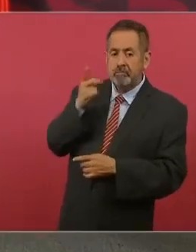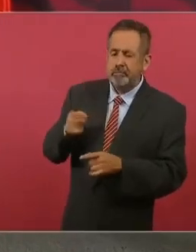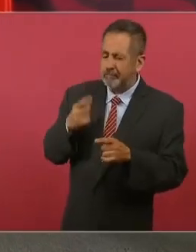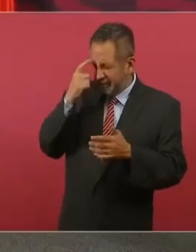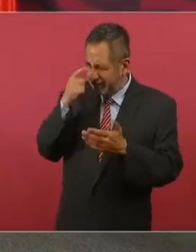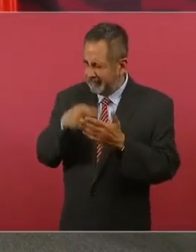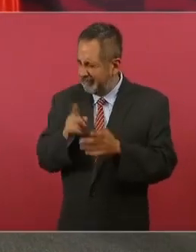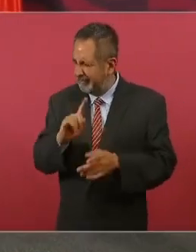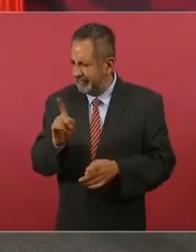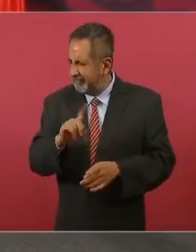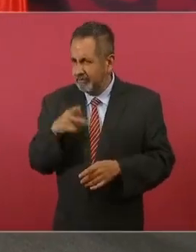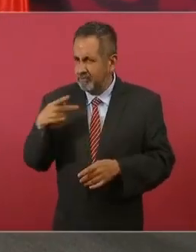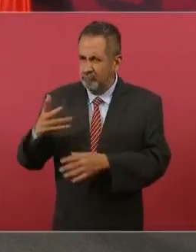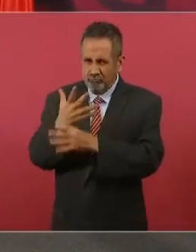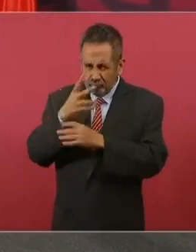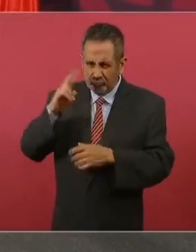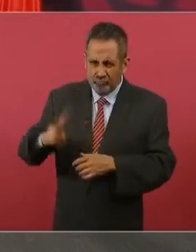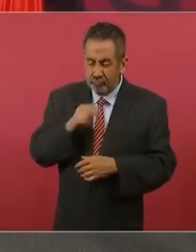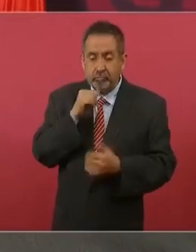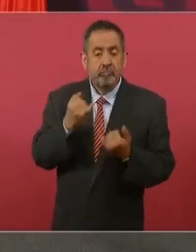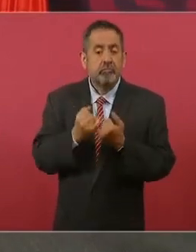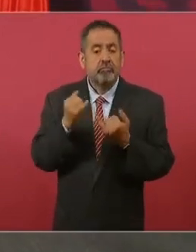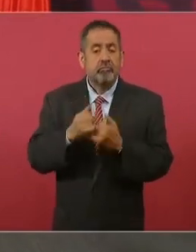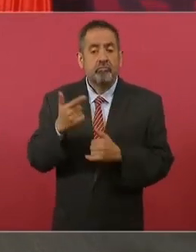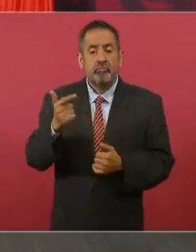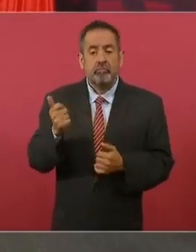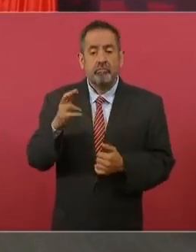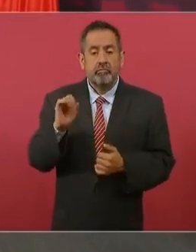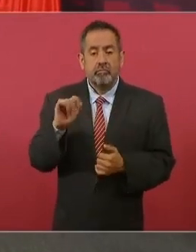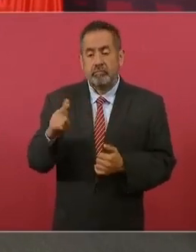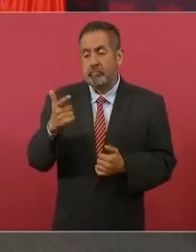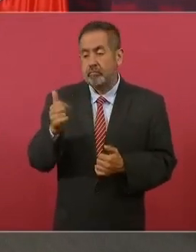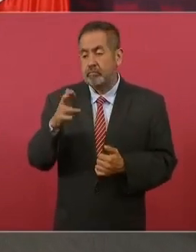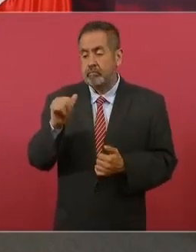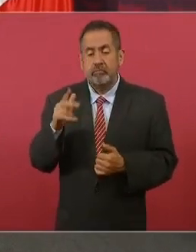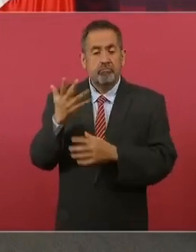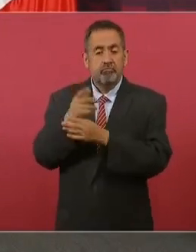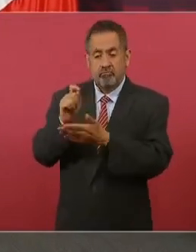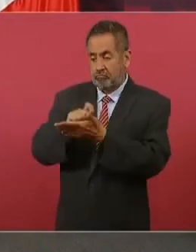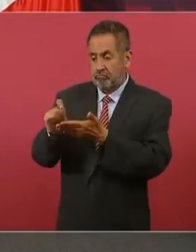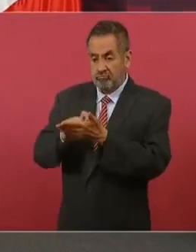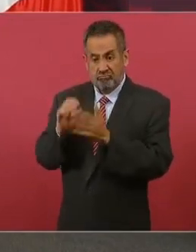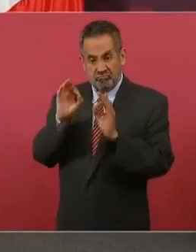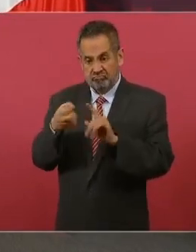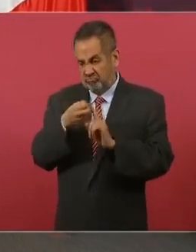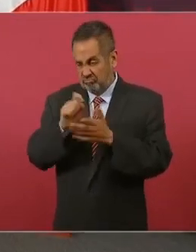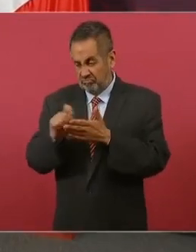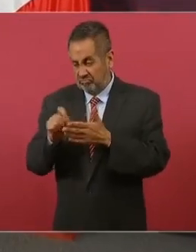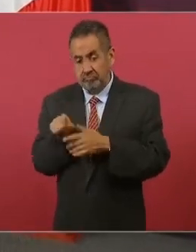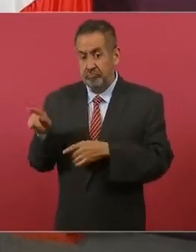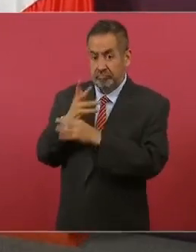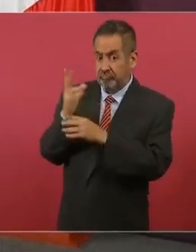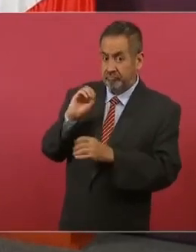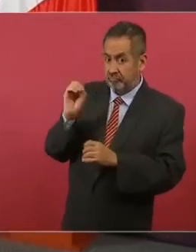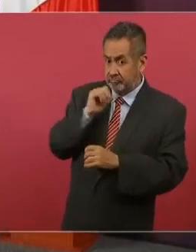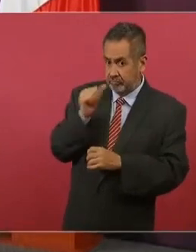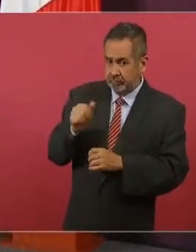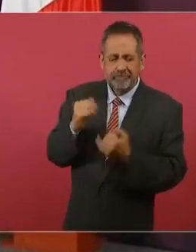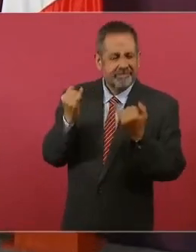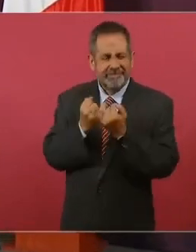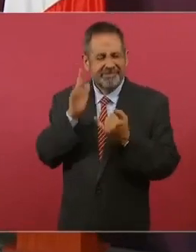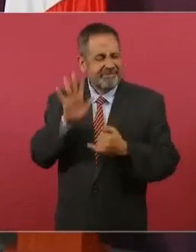a Gabriel García Márquez, que no era de él, pero estaba bien escrita.